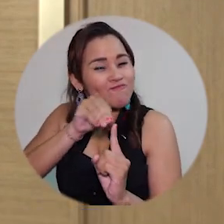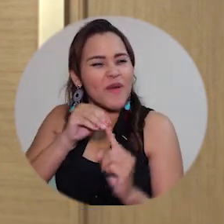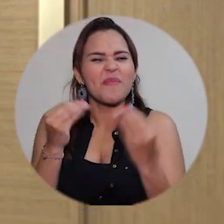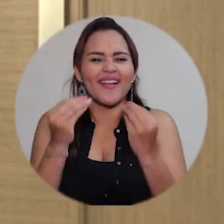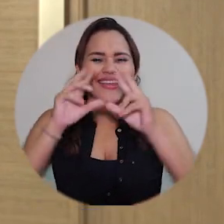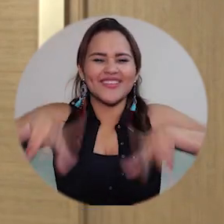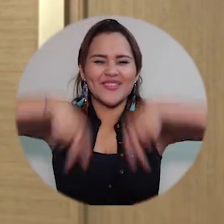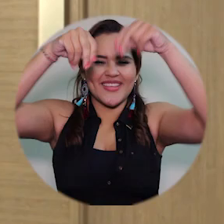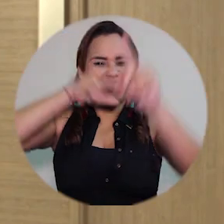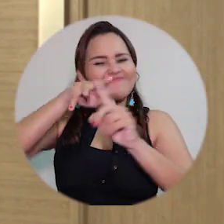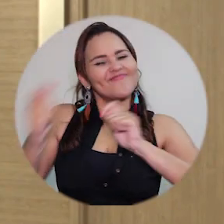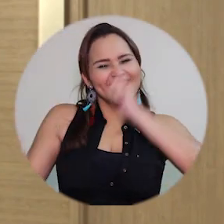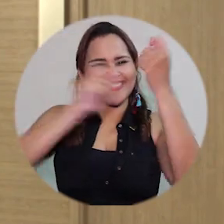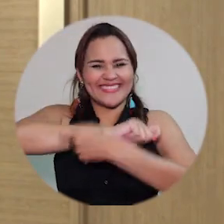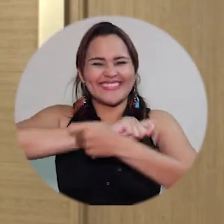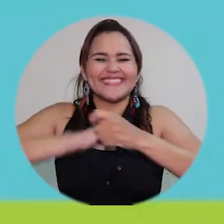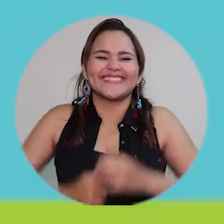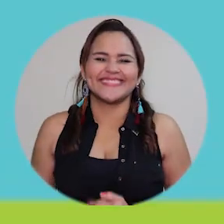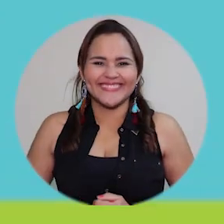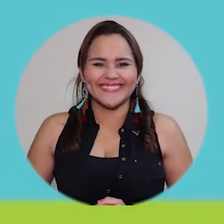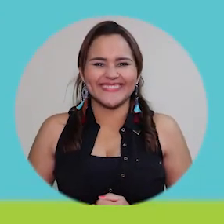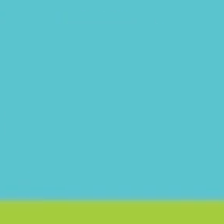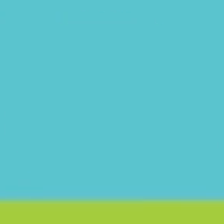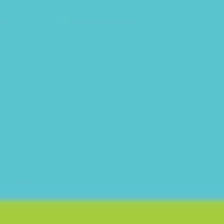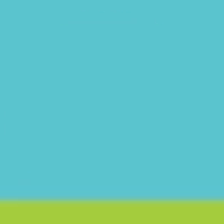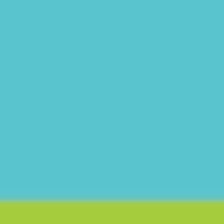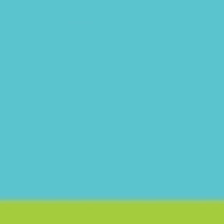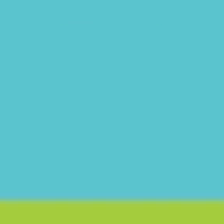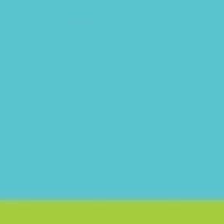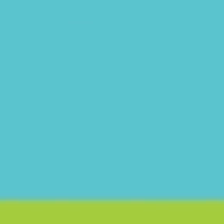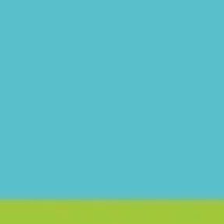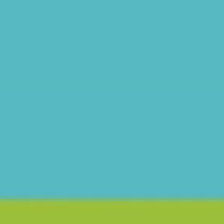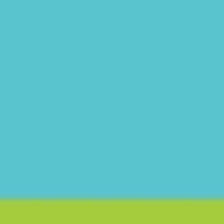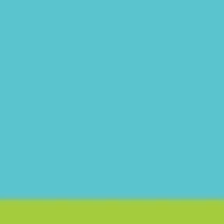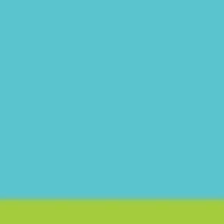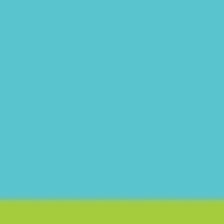para poder lograr cambiar la sociedad tú